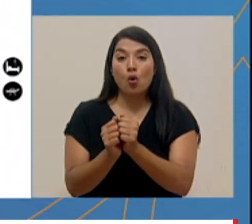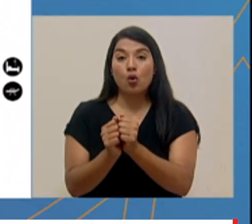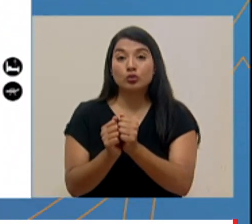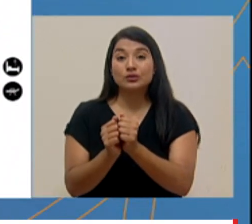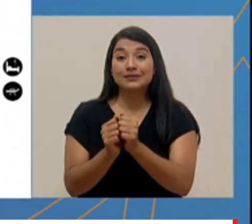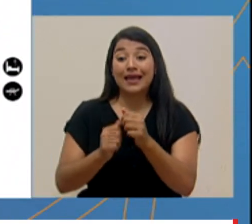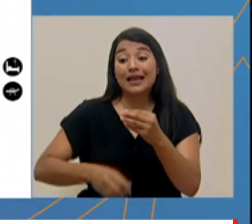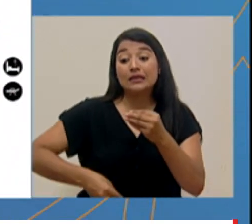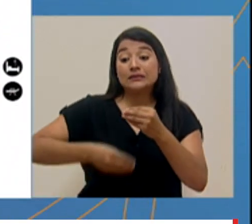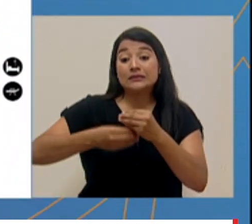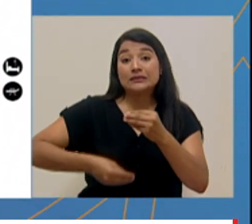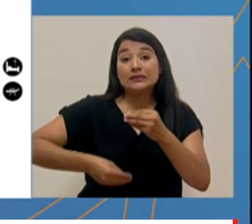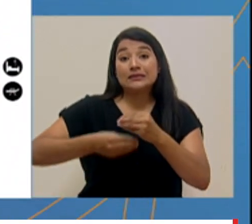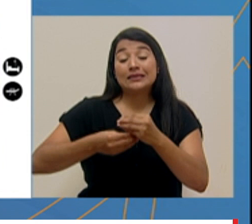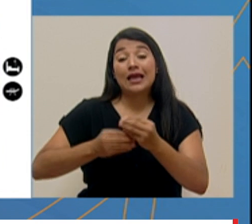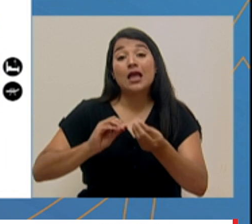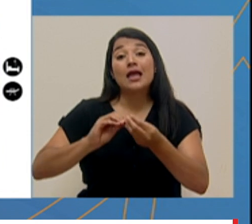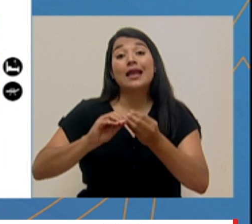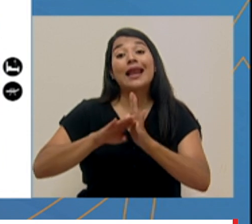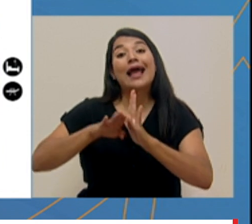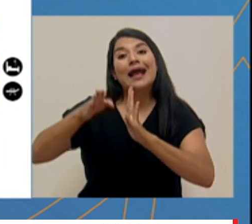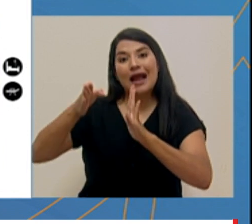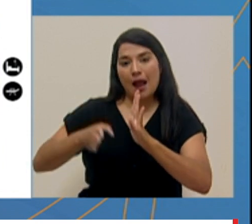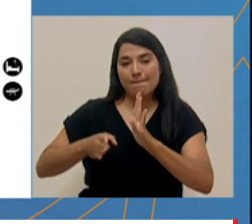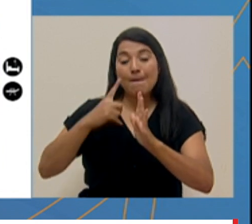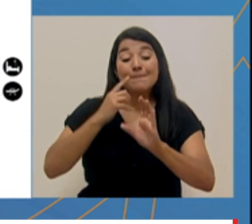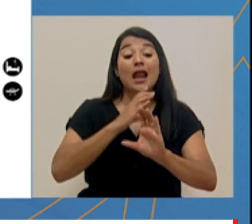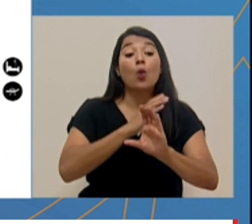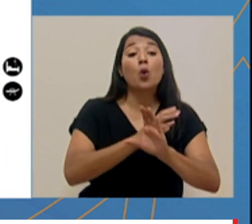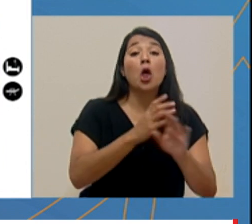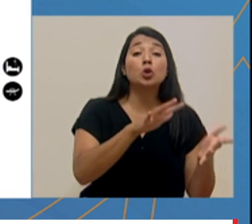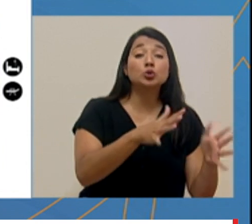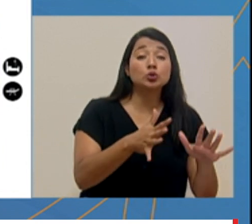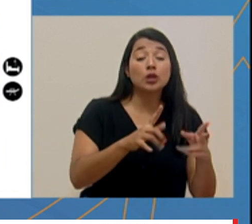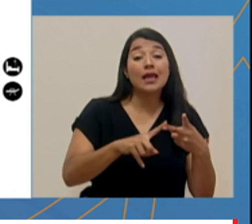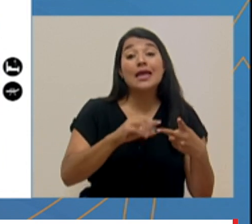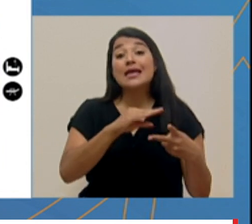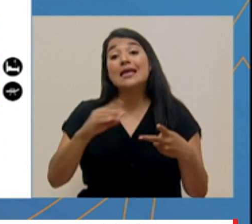de camas de cuidados críticos y de camas moderadas.